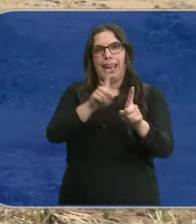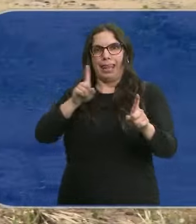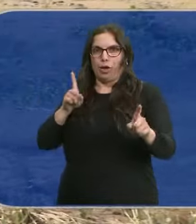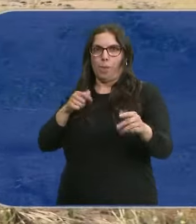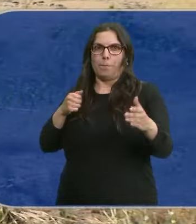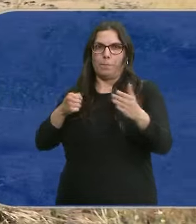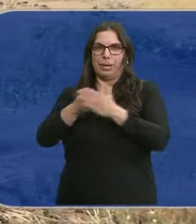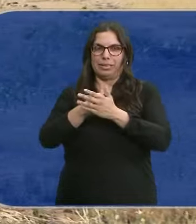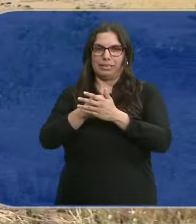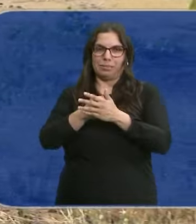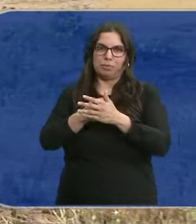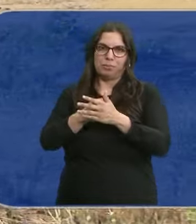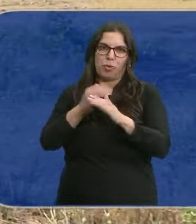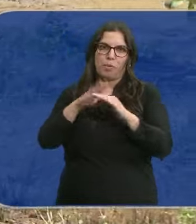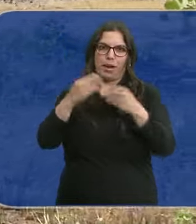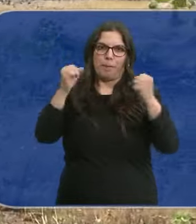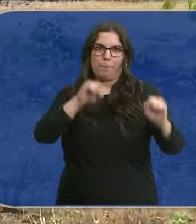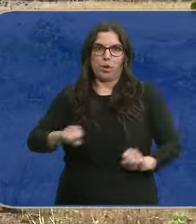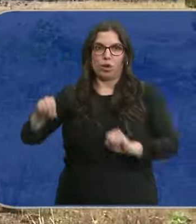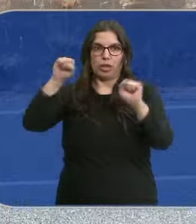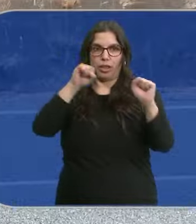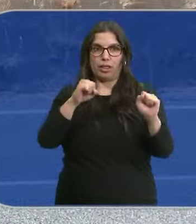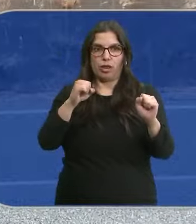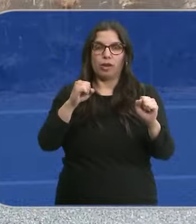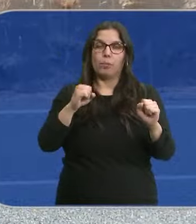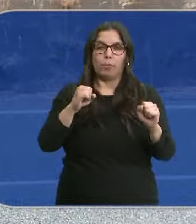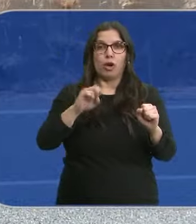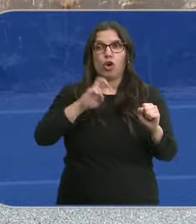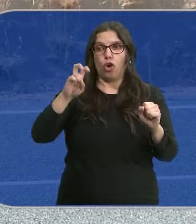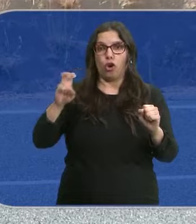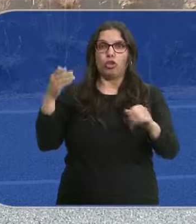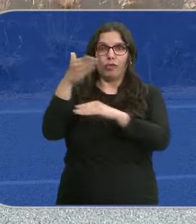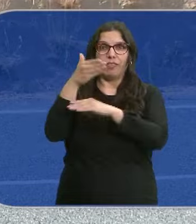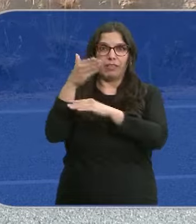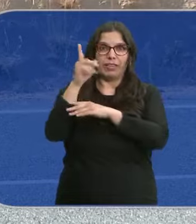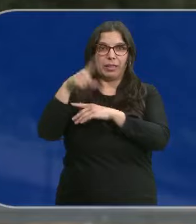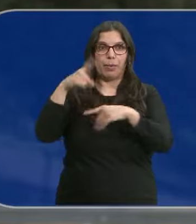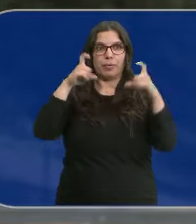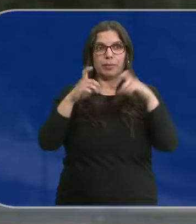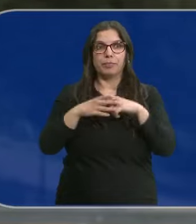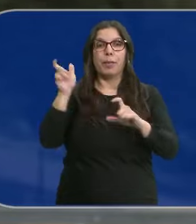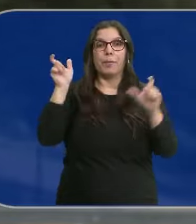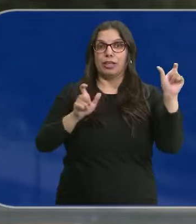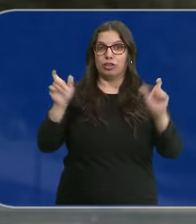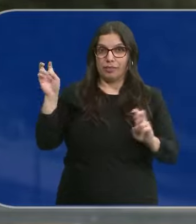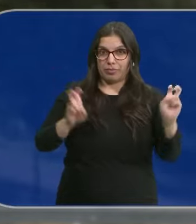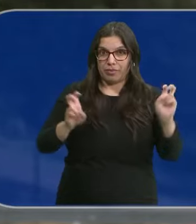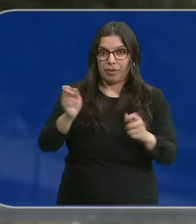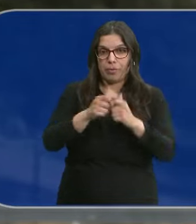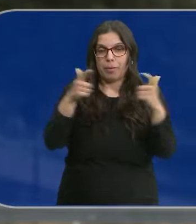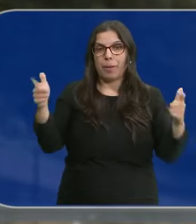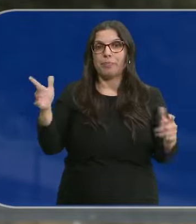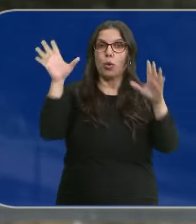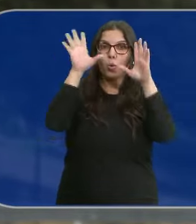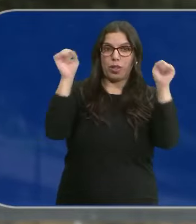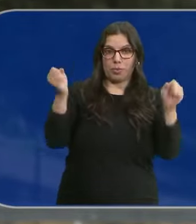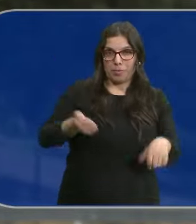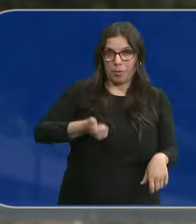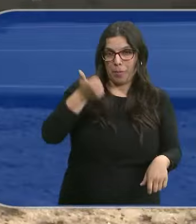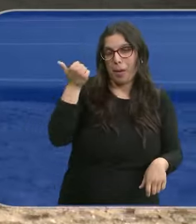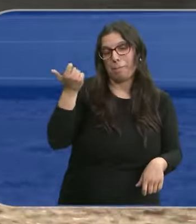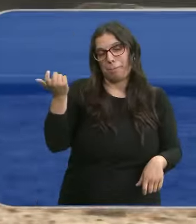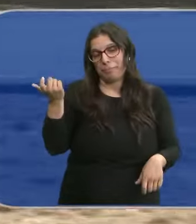que le permite su cámara de la carretera, pero cada vez son más los que van a hacer fotos a esta curva. Atrae más gente, atrae más guardias, atrae